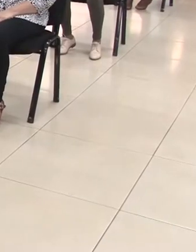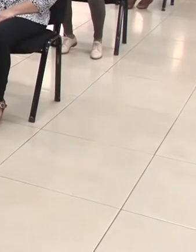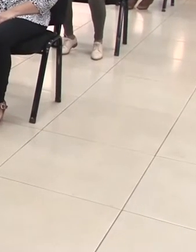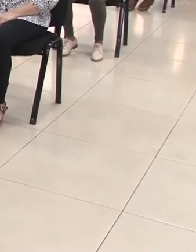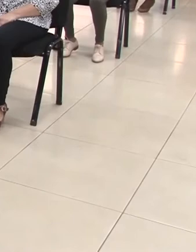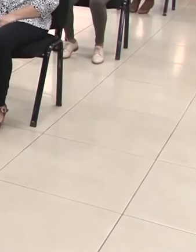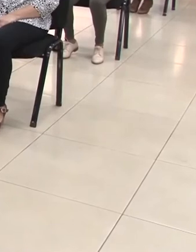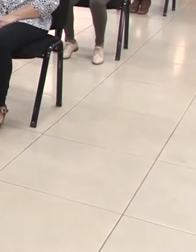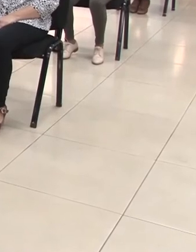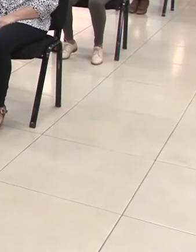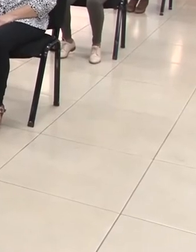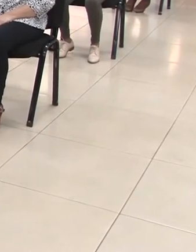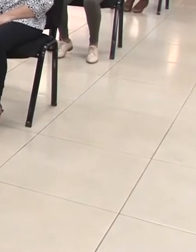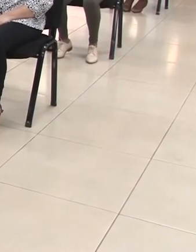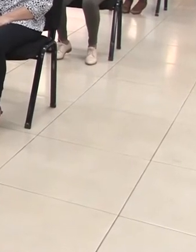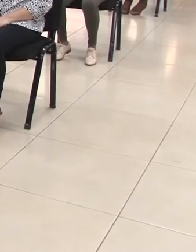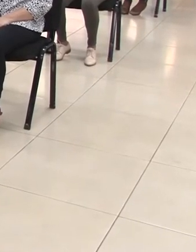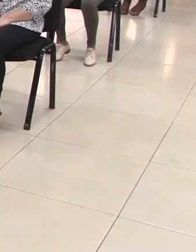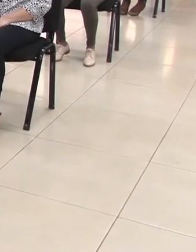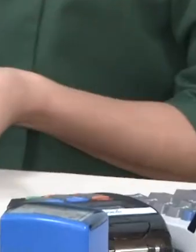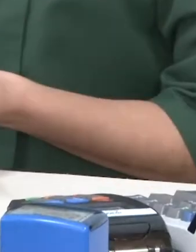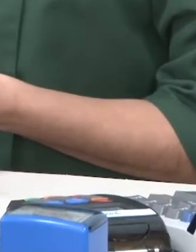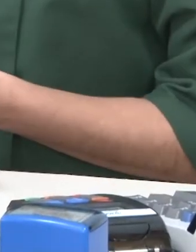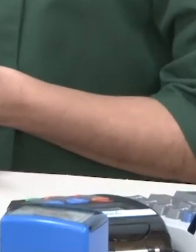como buen mariano nicaragüense,